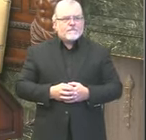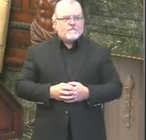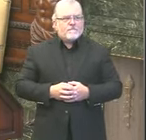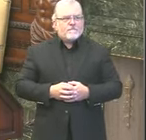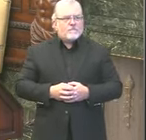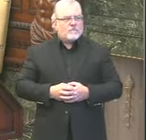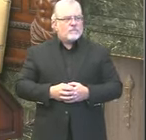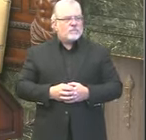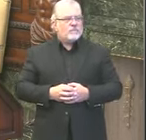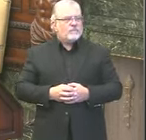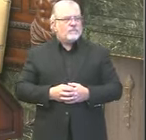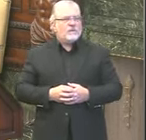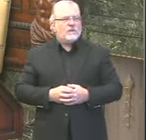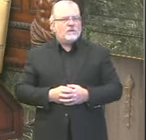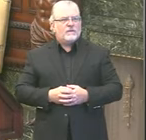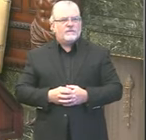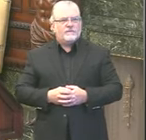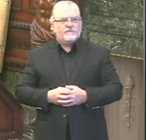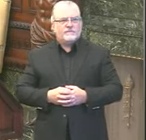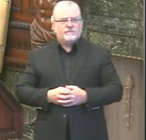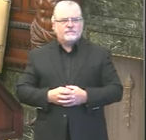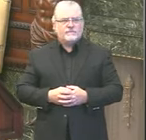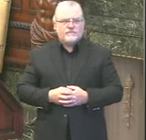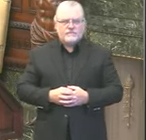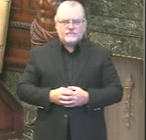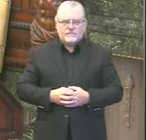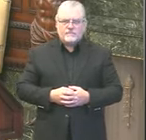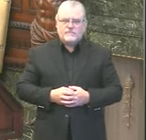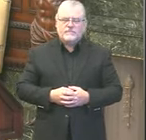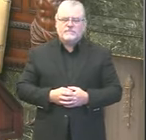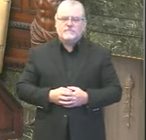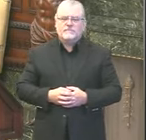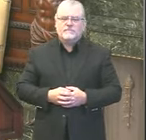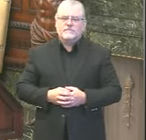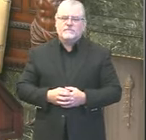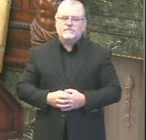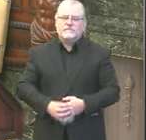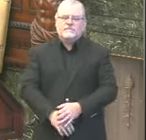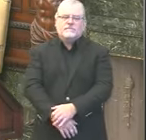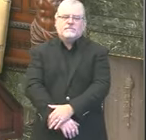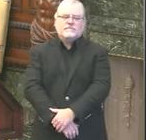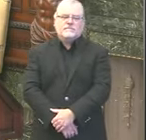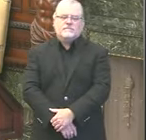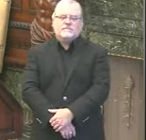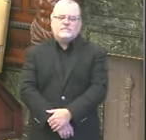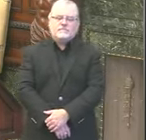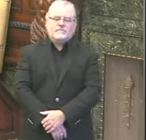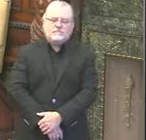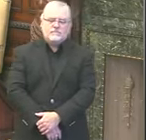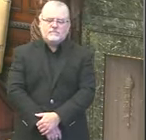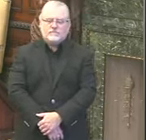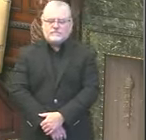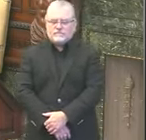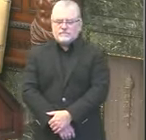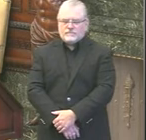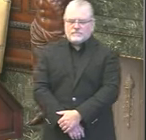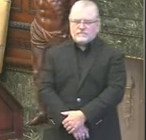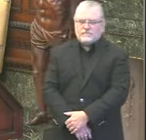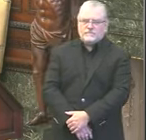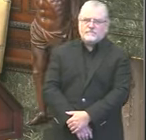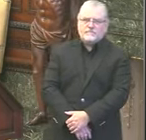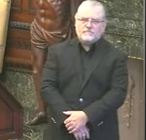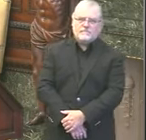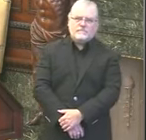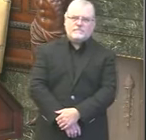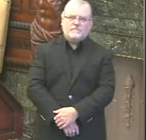si ha bajado el índice de vacunación en los niños de la ciudad durante esta pandemia, y si es así, si es afirmativo que ha